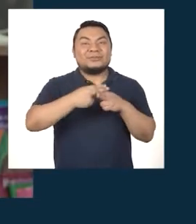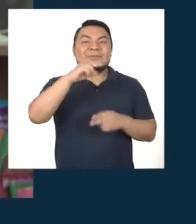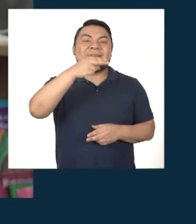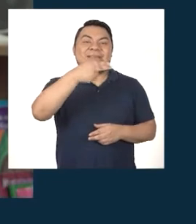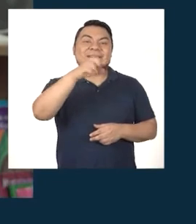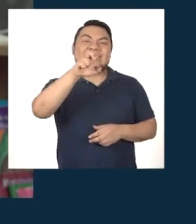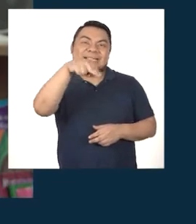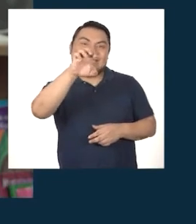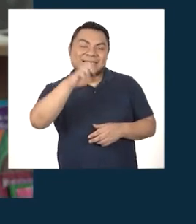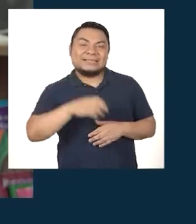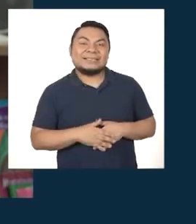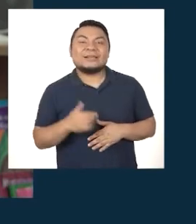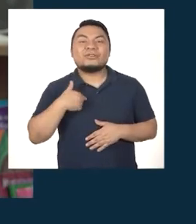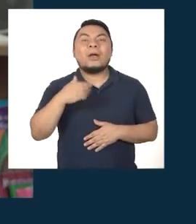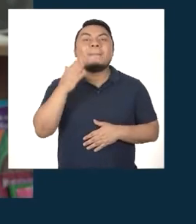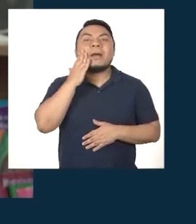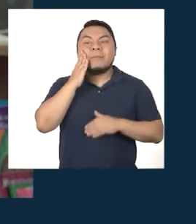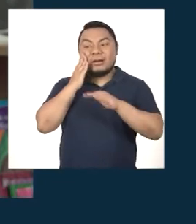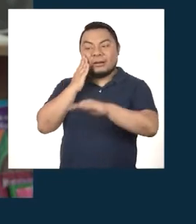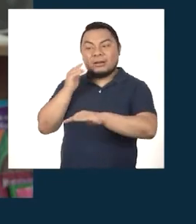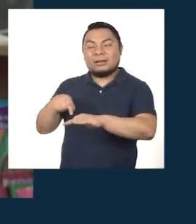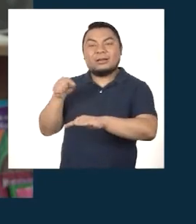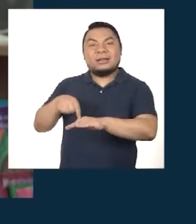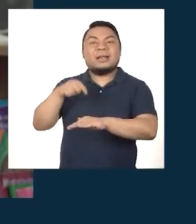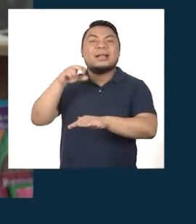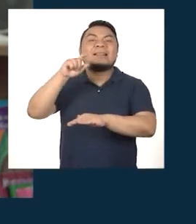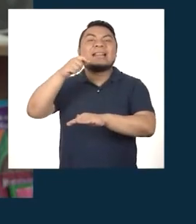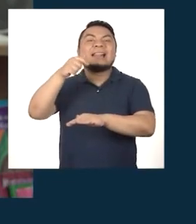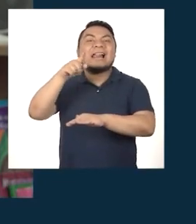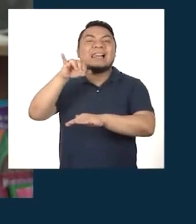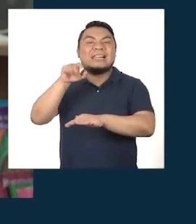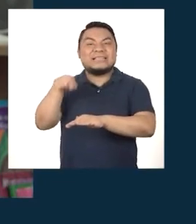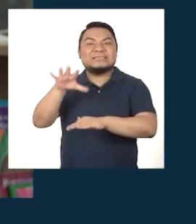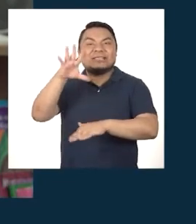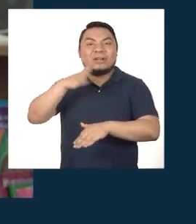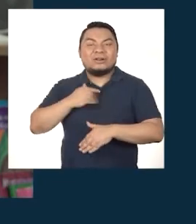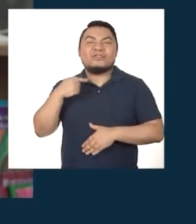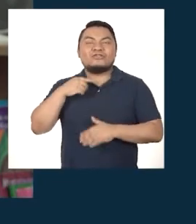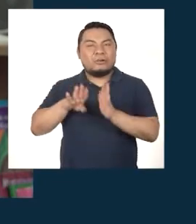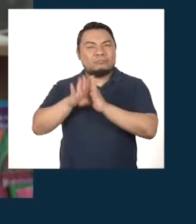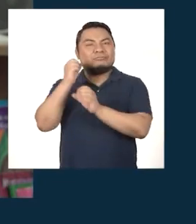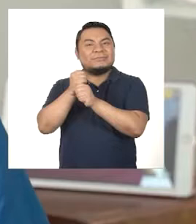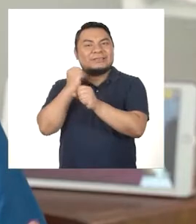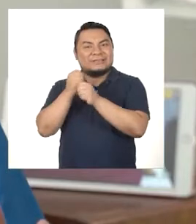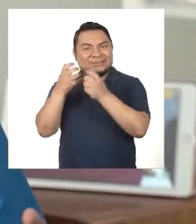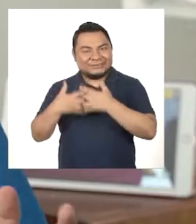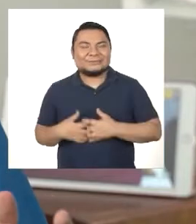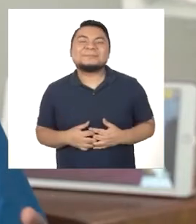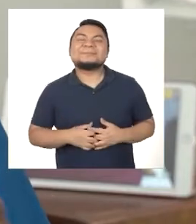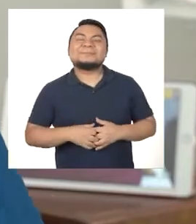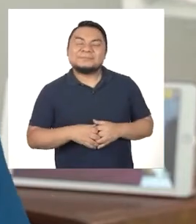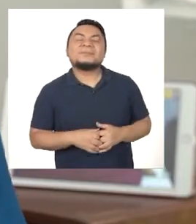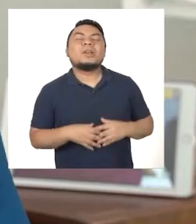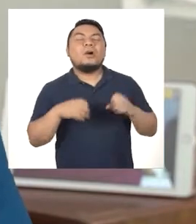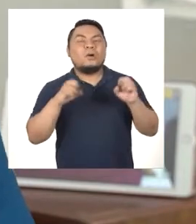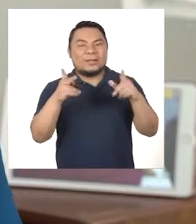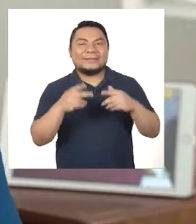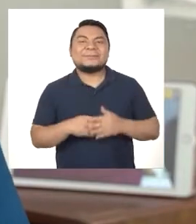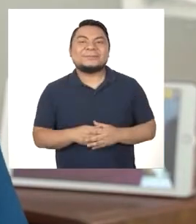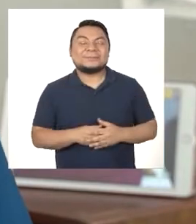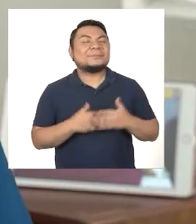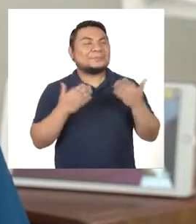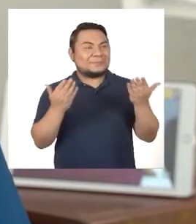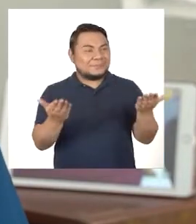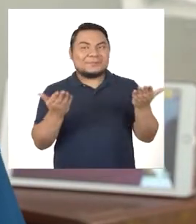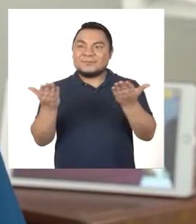Helen, soy mamá de Natalie, de 5 años, y soy emprendedora. Bueno, vayamos por partes. Lo